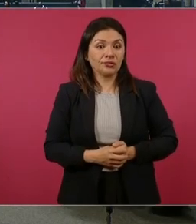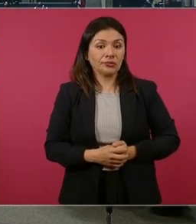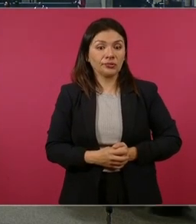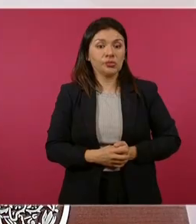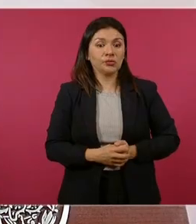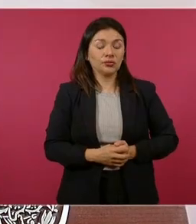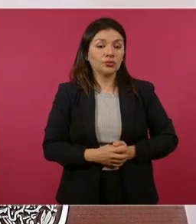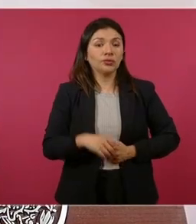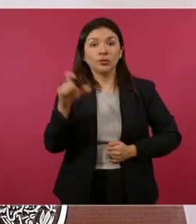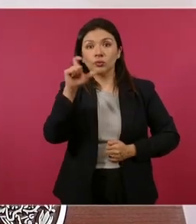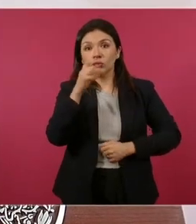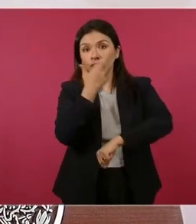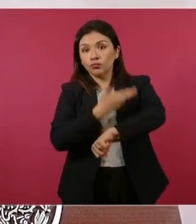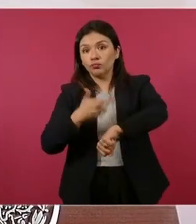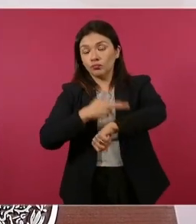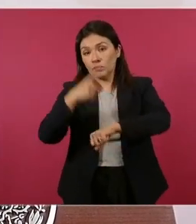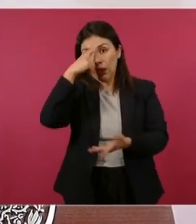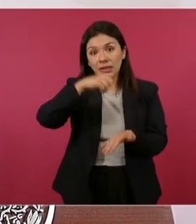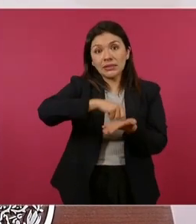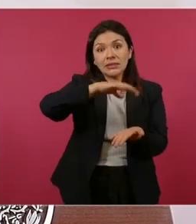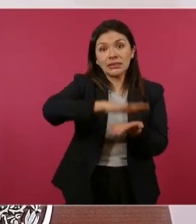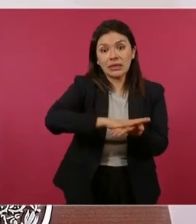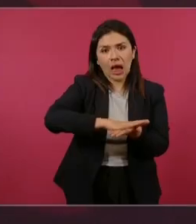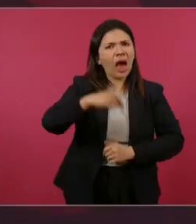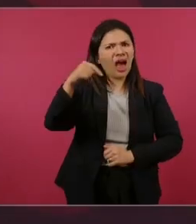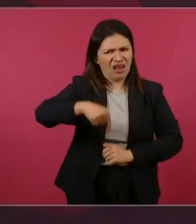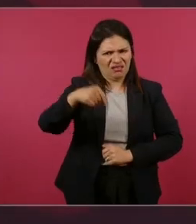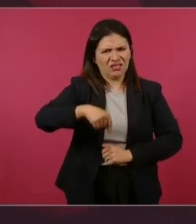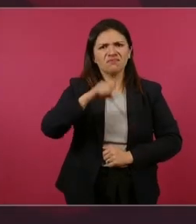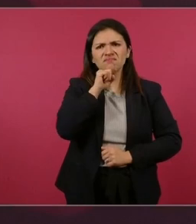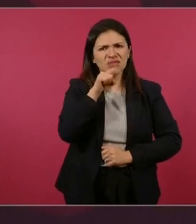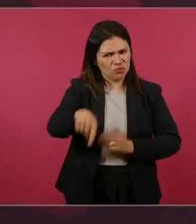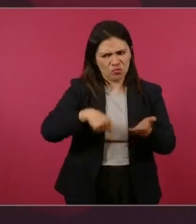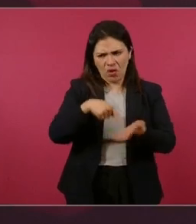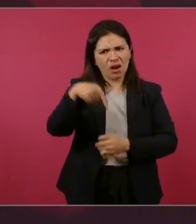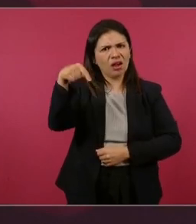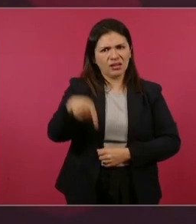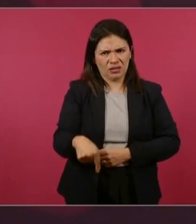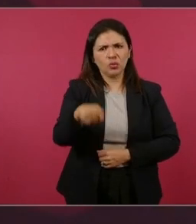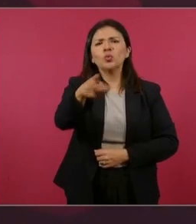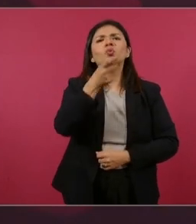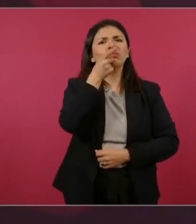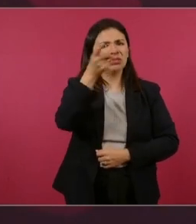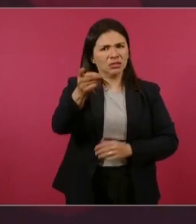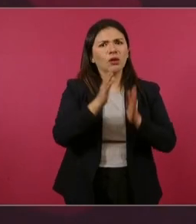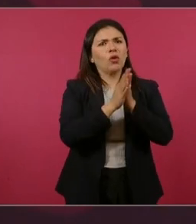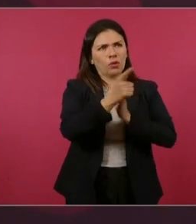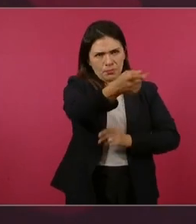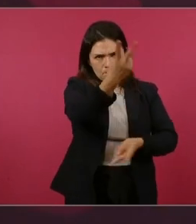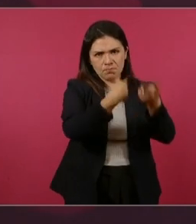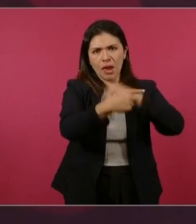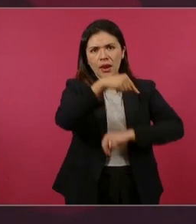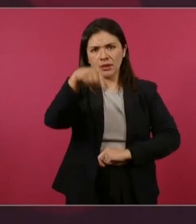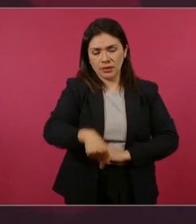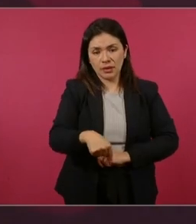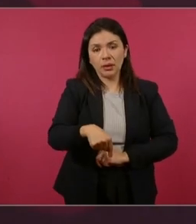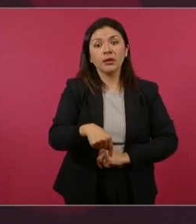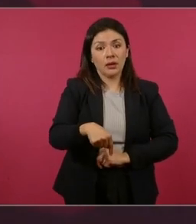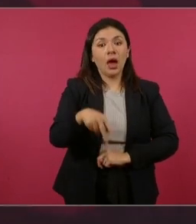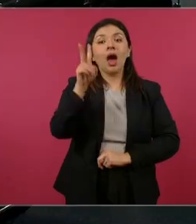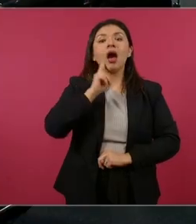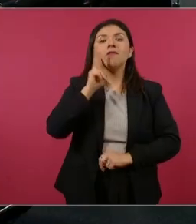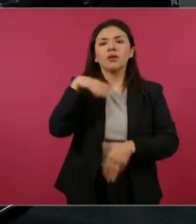concerte una cita aquí en Palacio. Les dices sí, que vengan y a ver